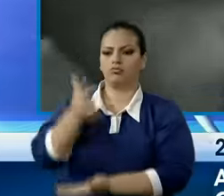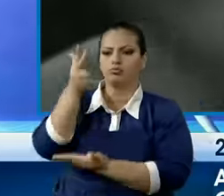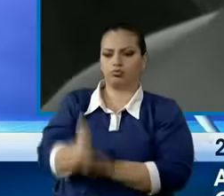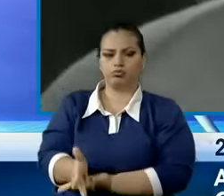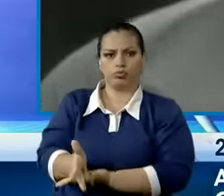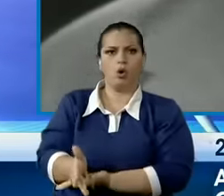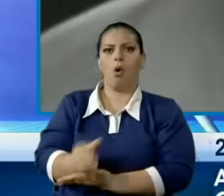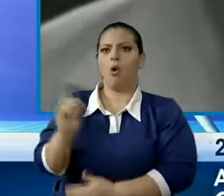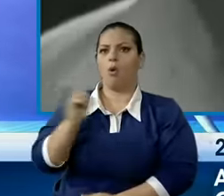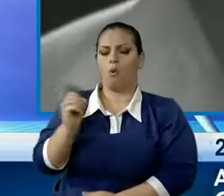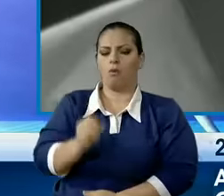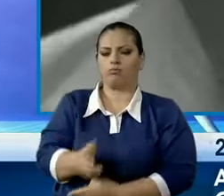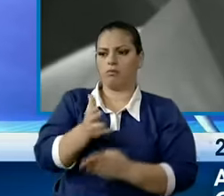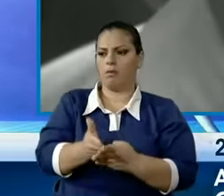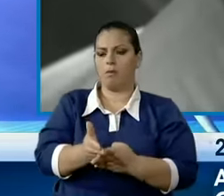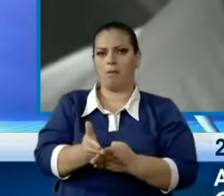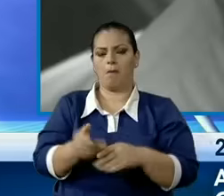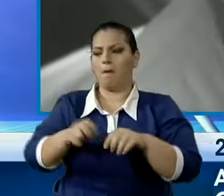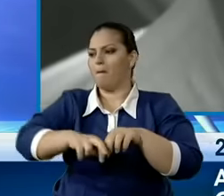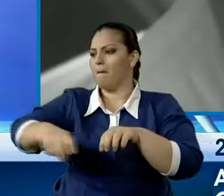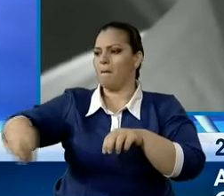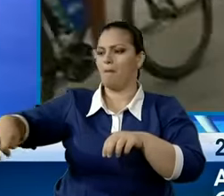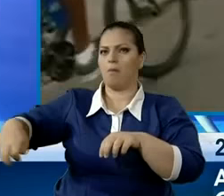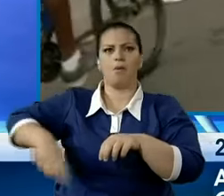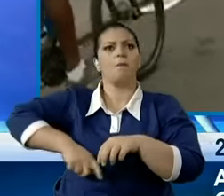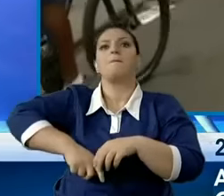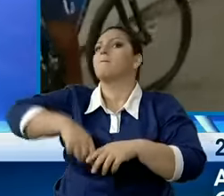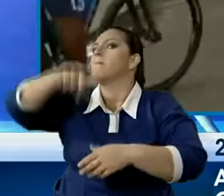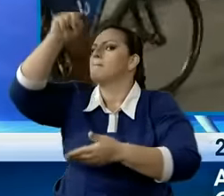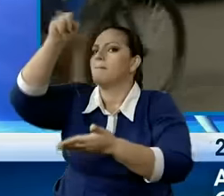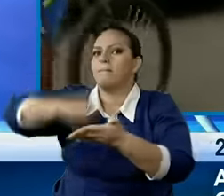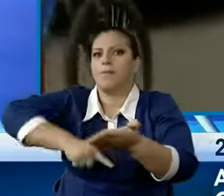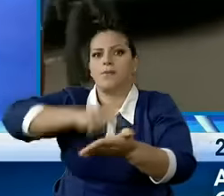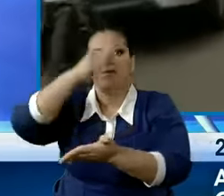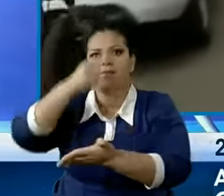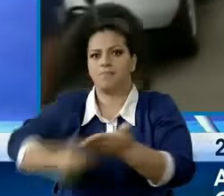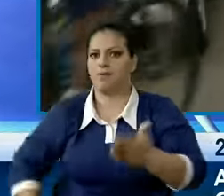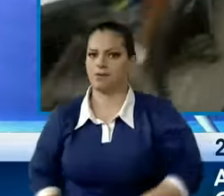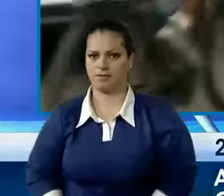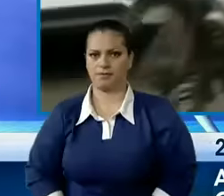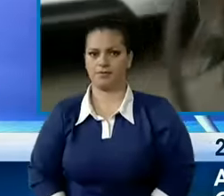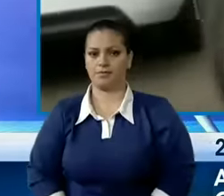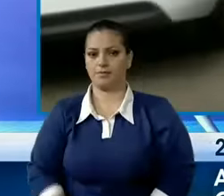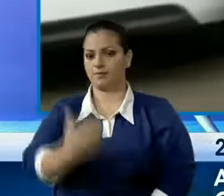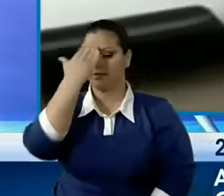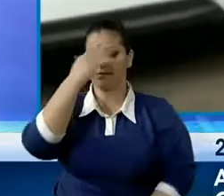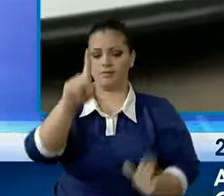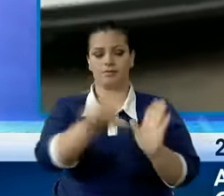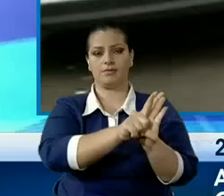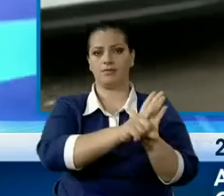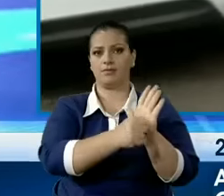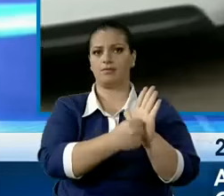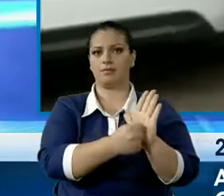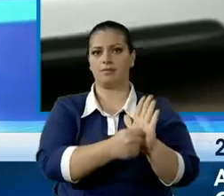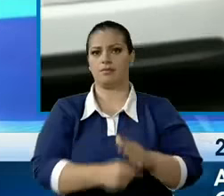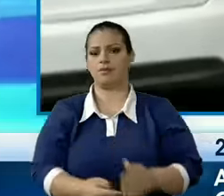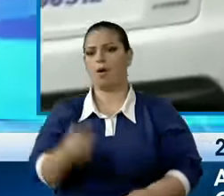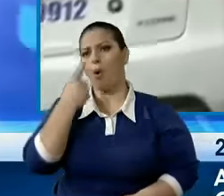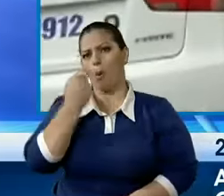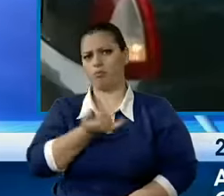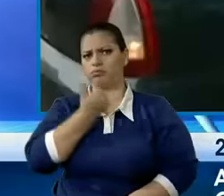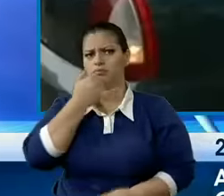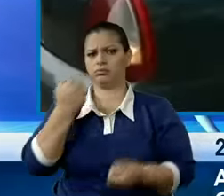hace un señor conductor, lo hace a sabiendas que está transgrediendo la ley. No tiene que preguntar por qué me cita. Imagínate. Ahí